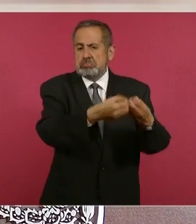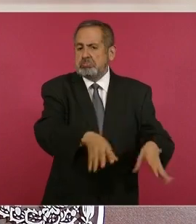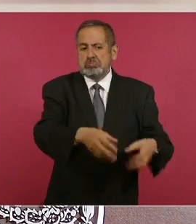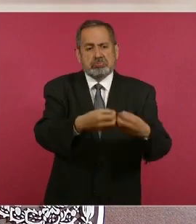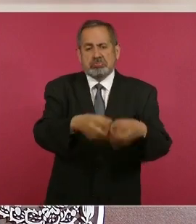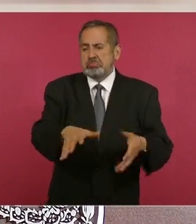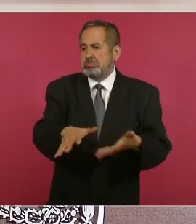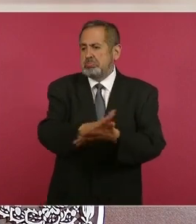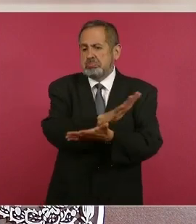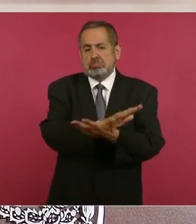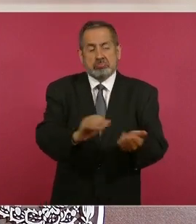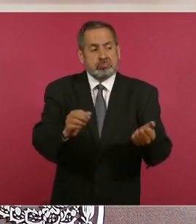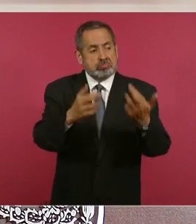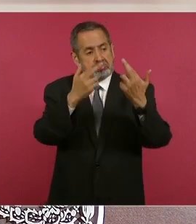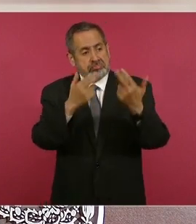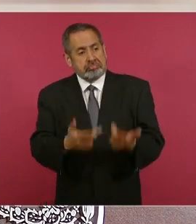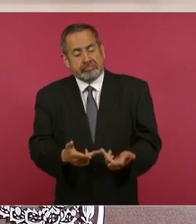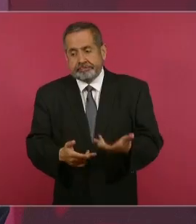Los daños